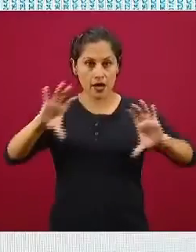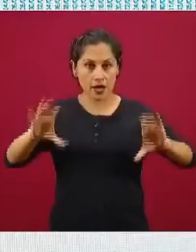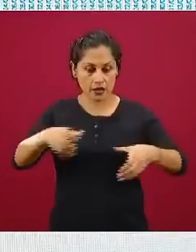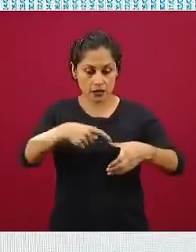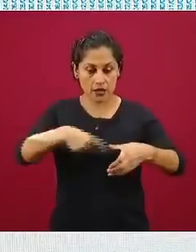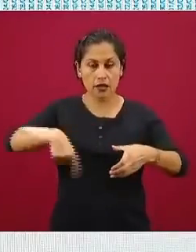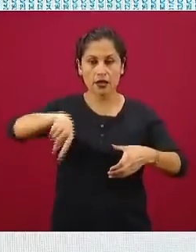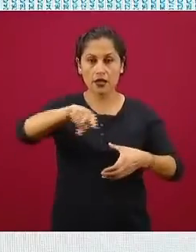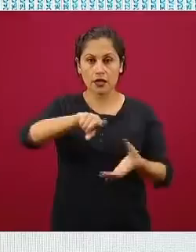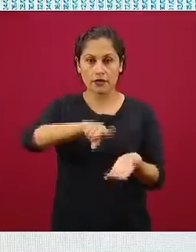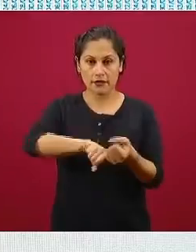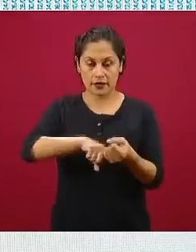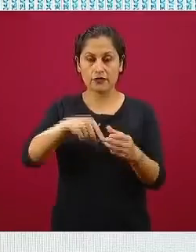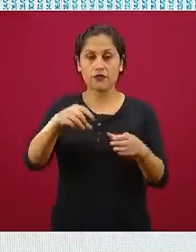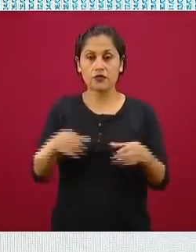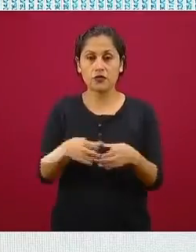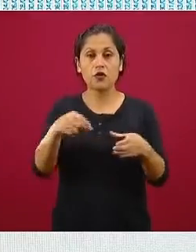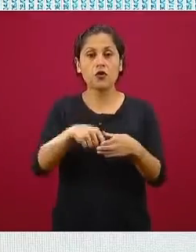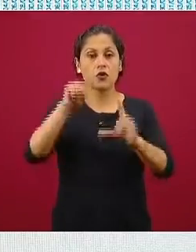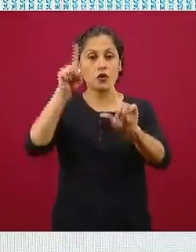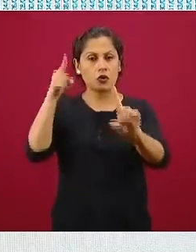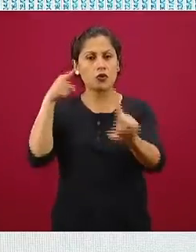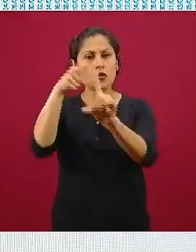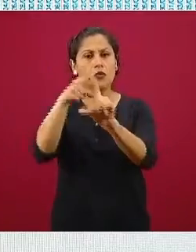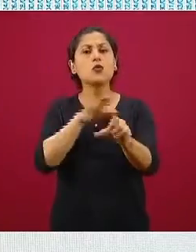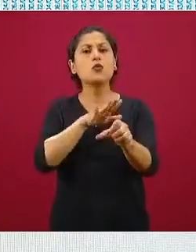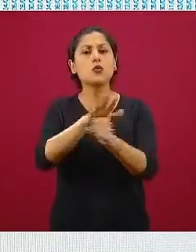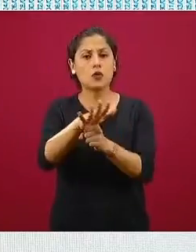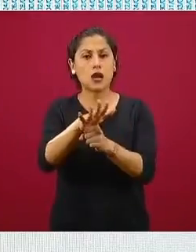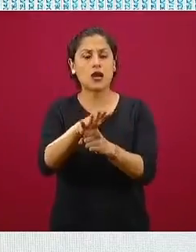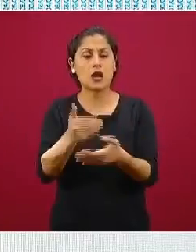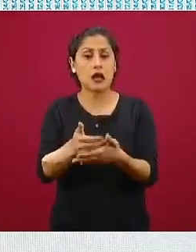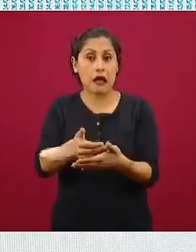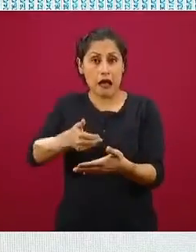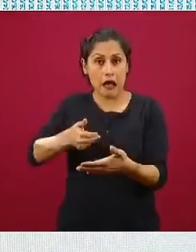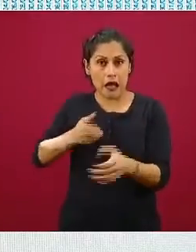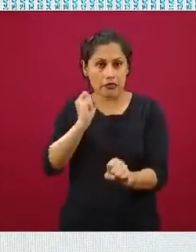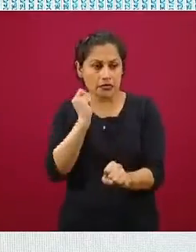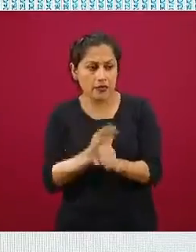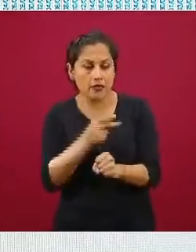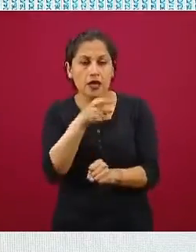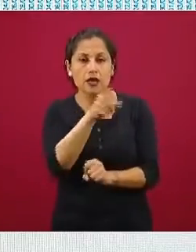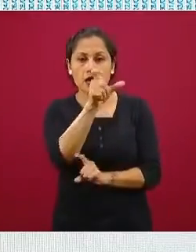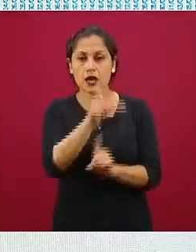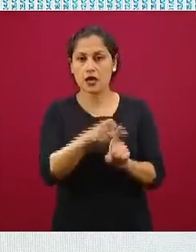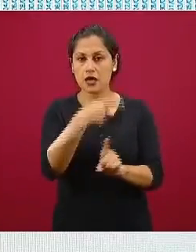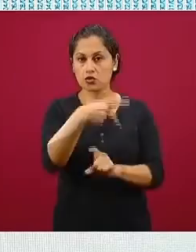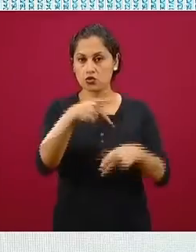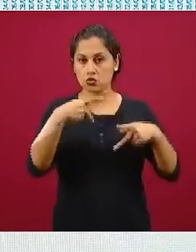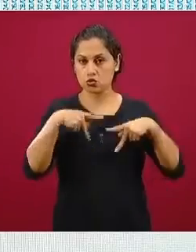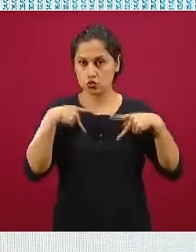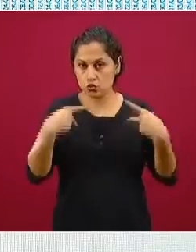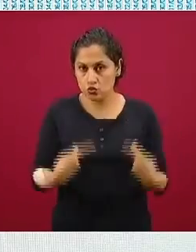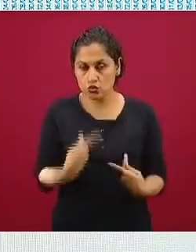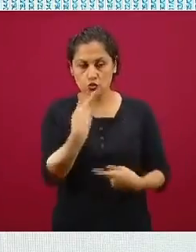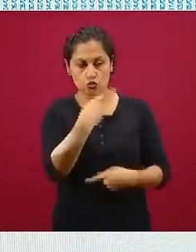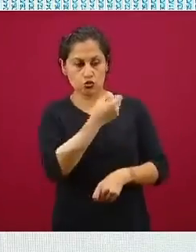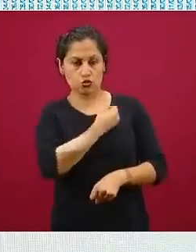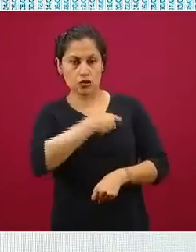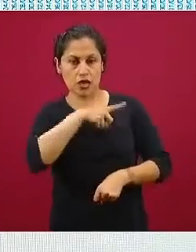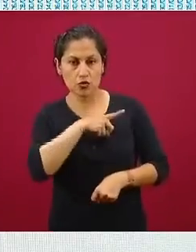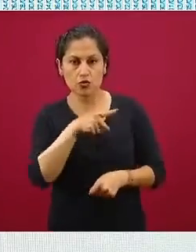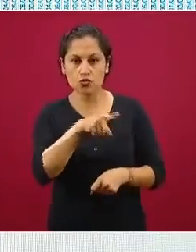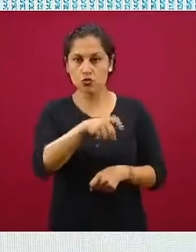que el propósito fundamental es la identificación temprana de personas en riesgo a partir de sus condiciones de salud y de su